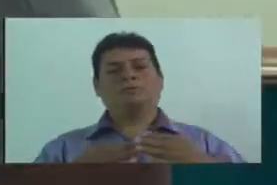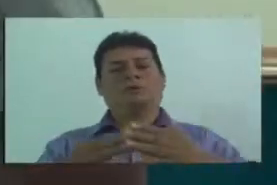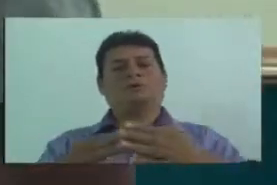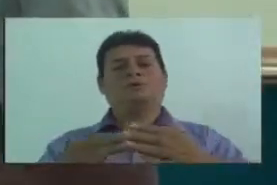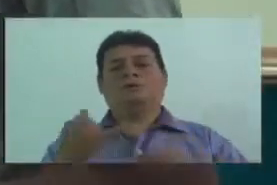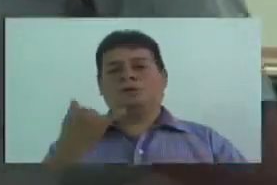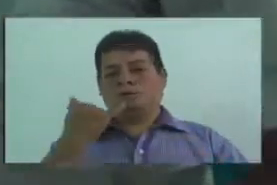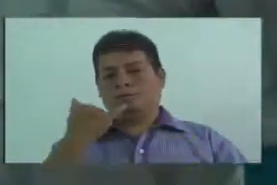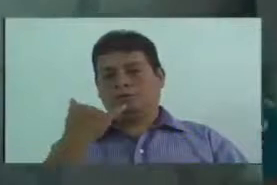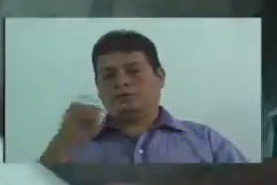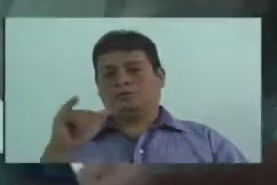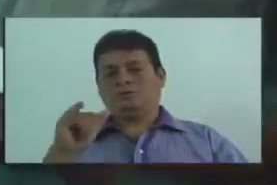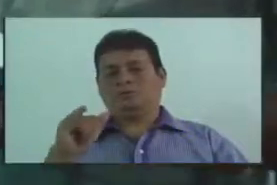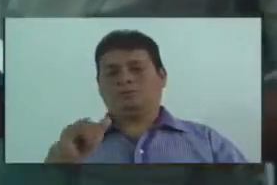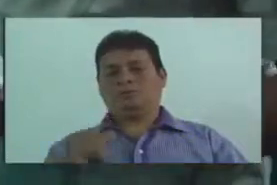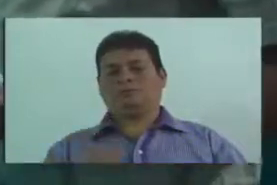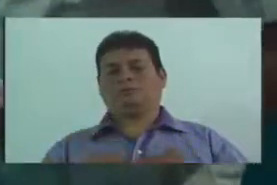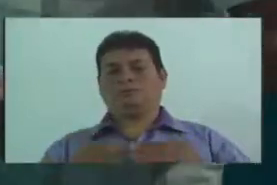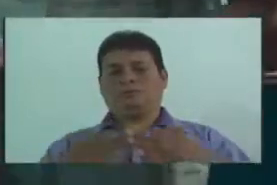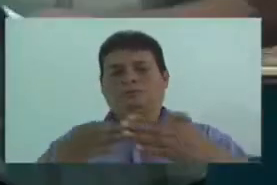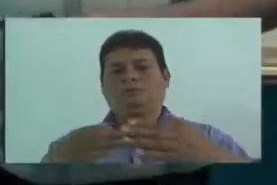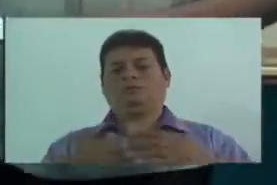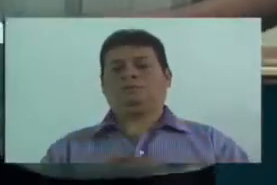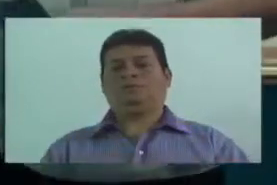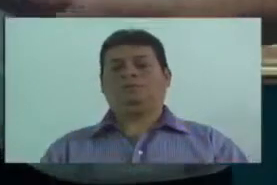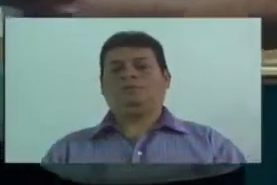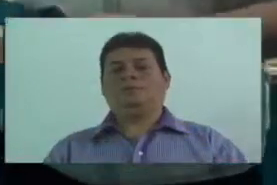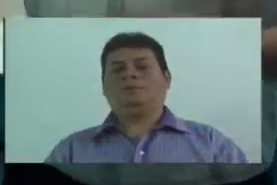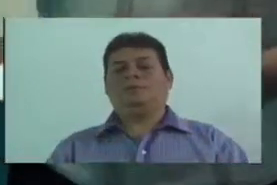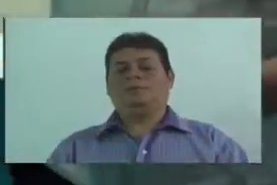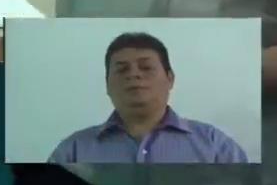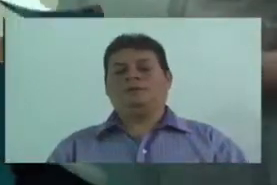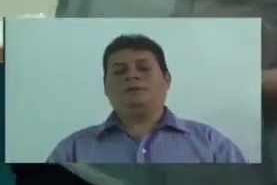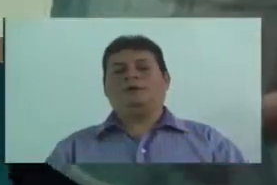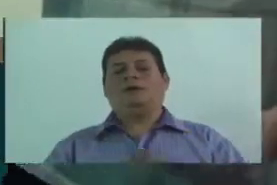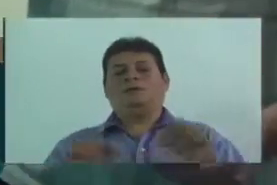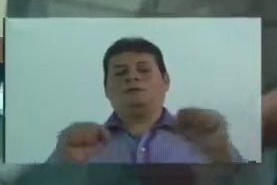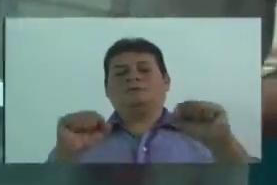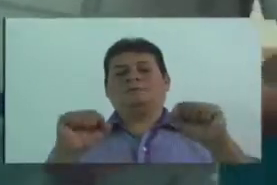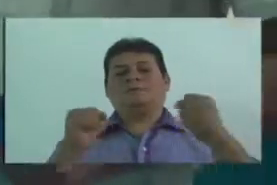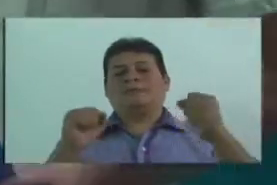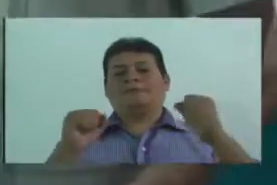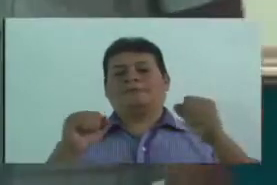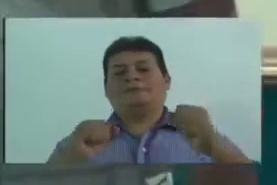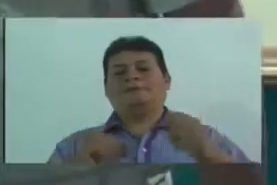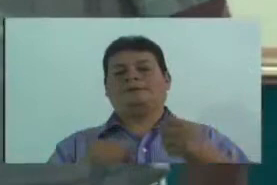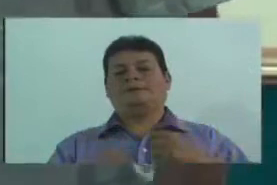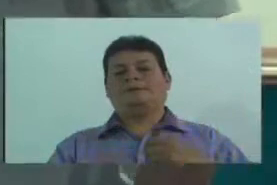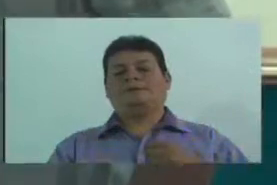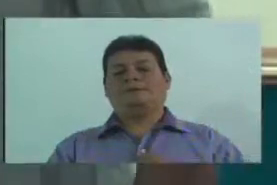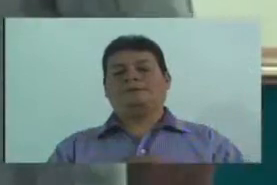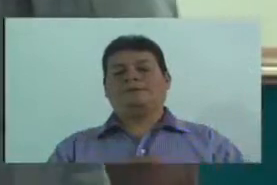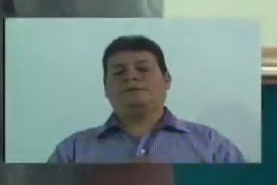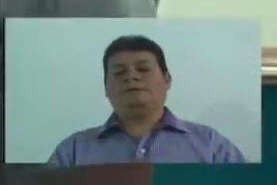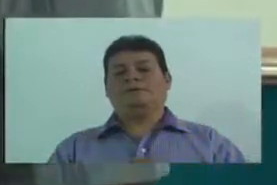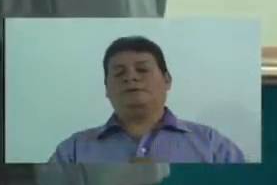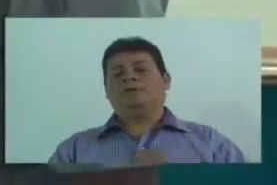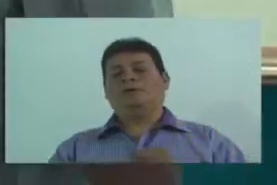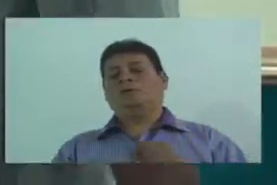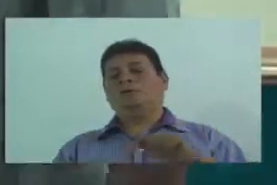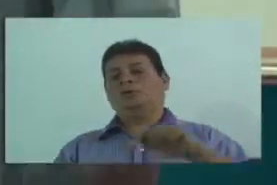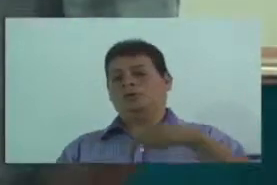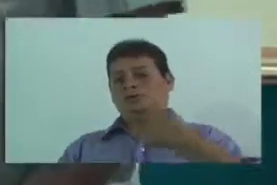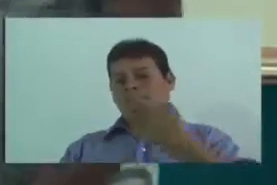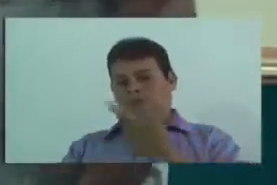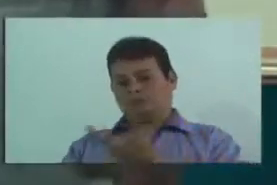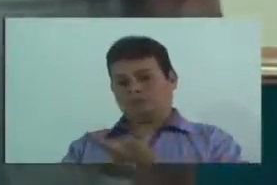enunciado interrogativo. Bien, tenemos un ejercicio y nos dice este ejercicio.